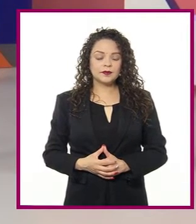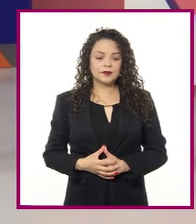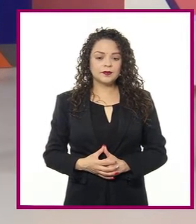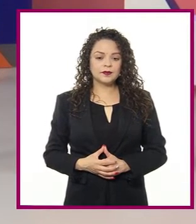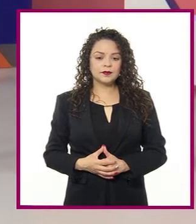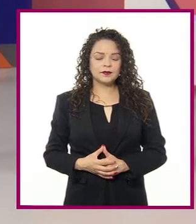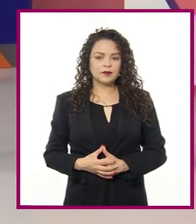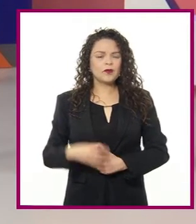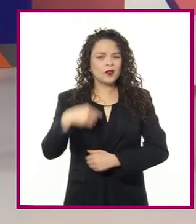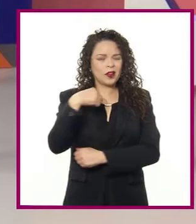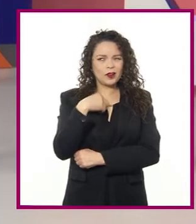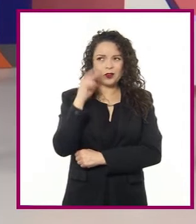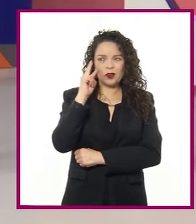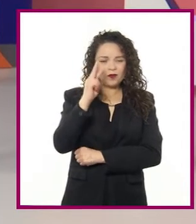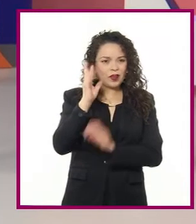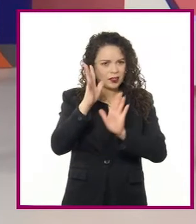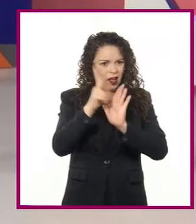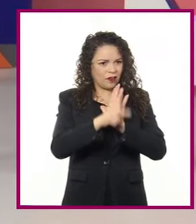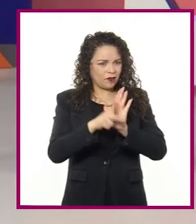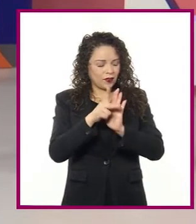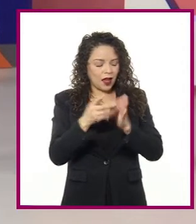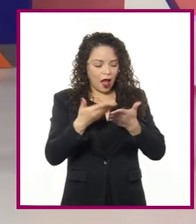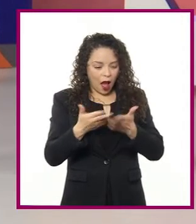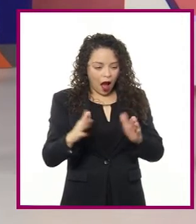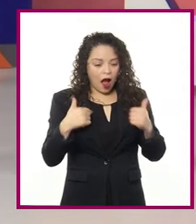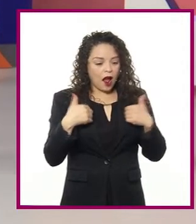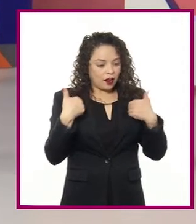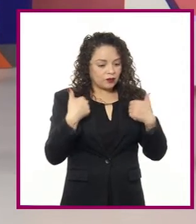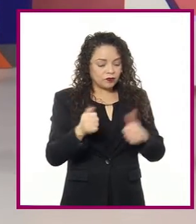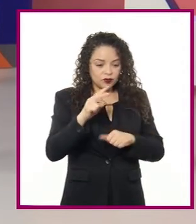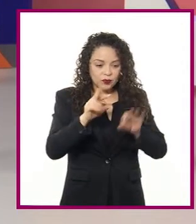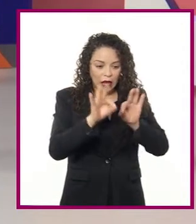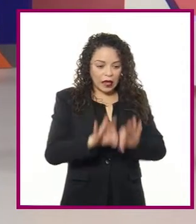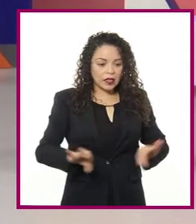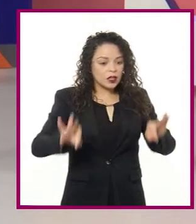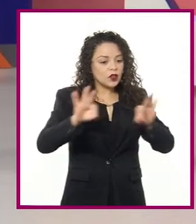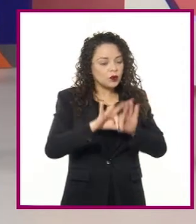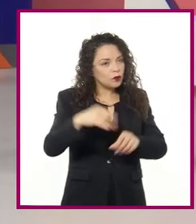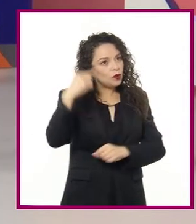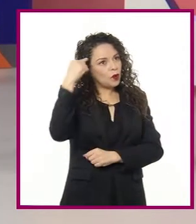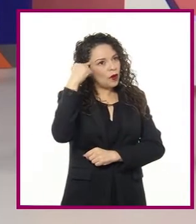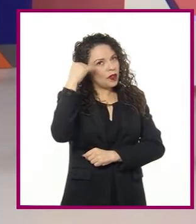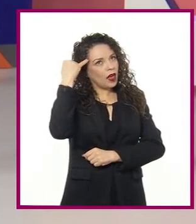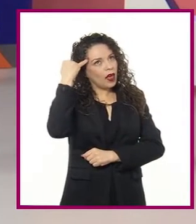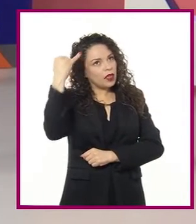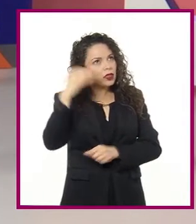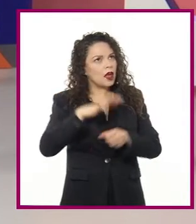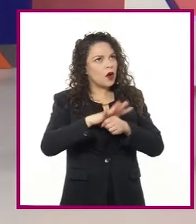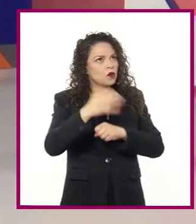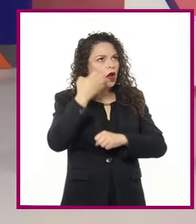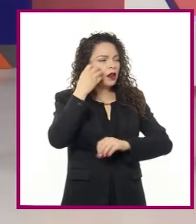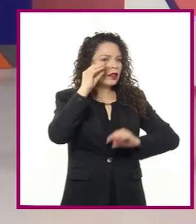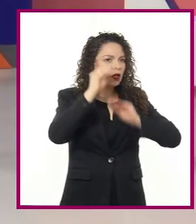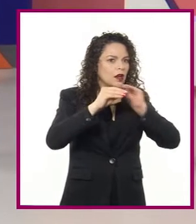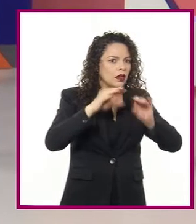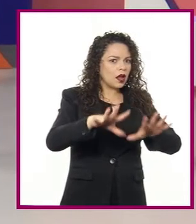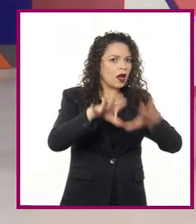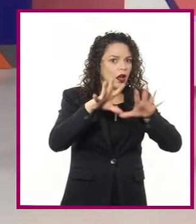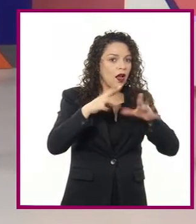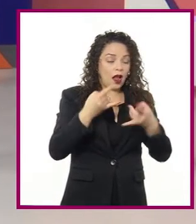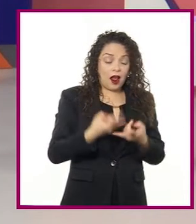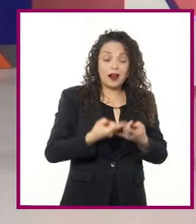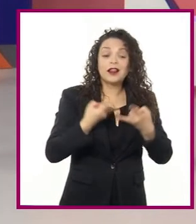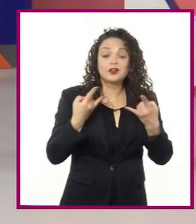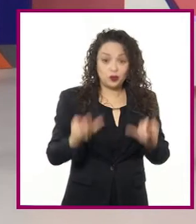Después de ver el video, comprendo por qué es importante plantearse cuáles son las ideas que queremos destacar de nuestra